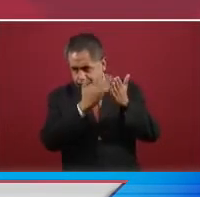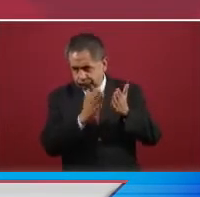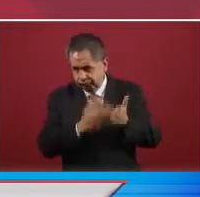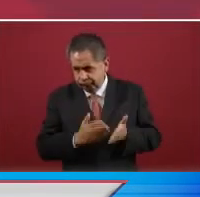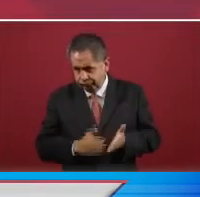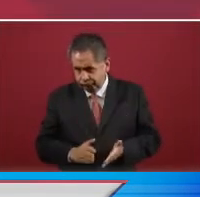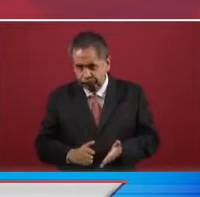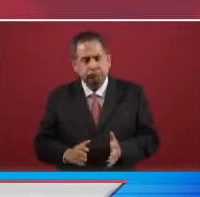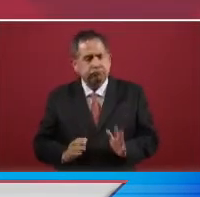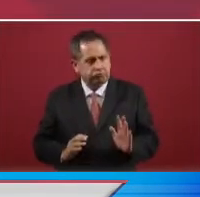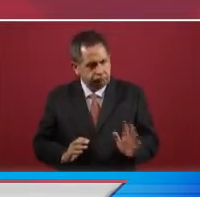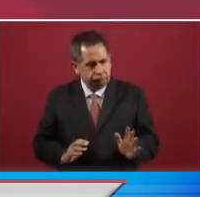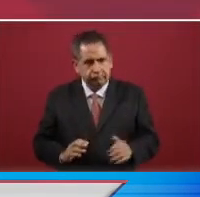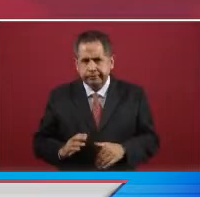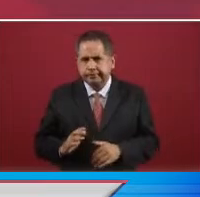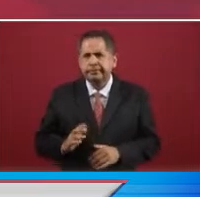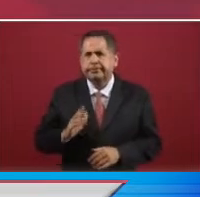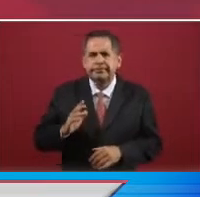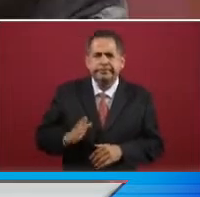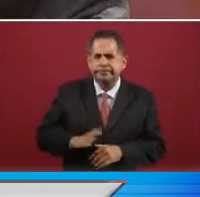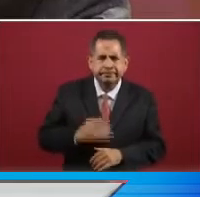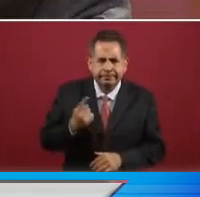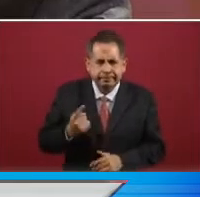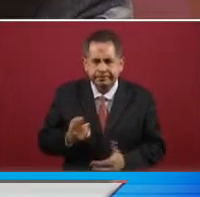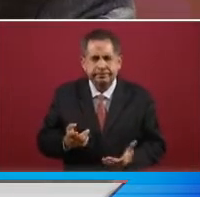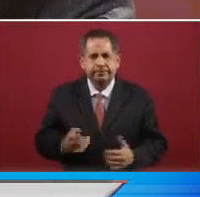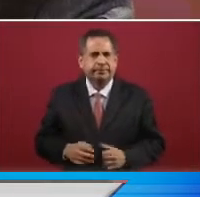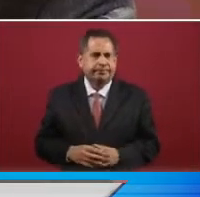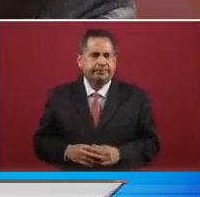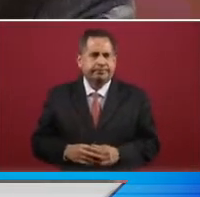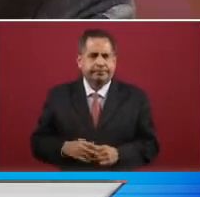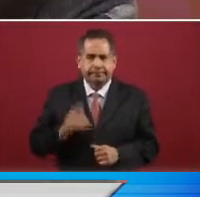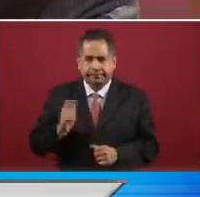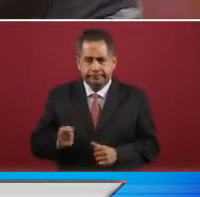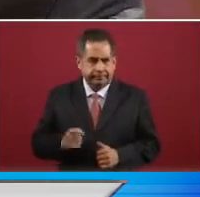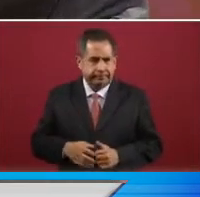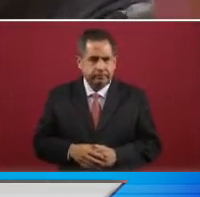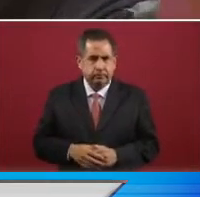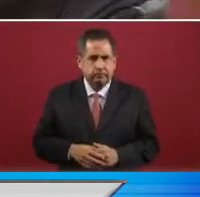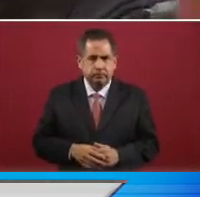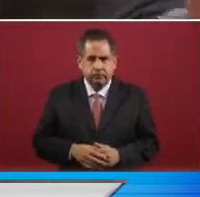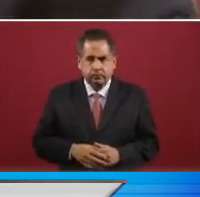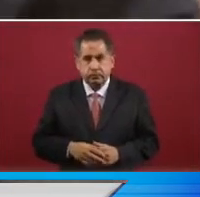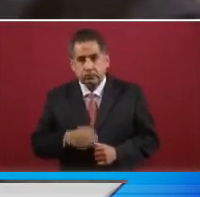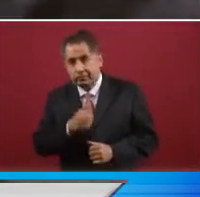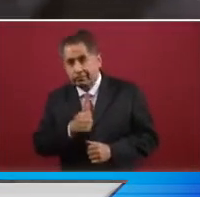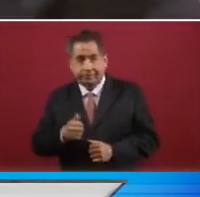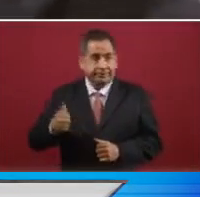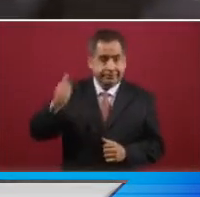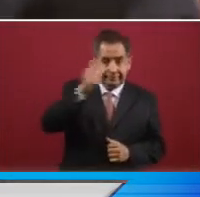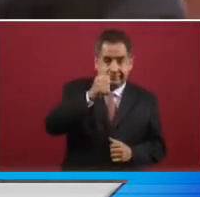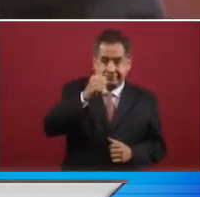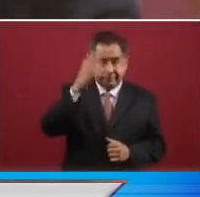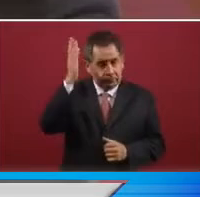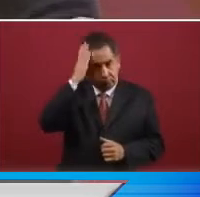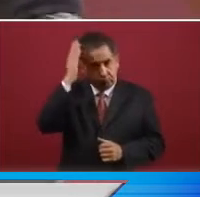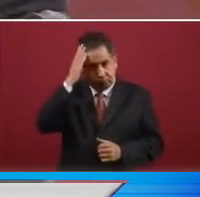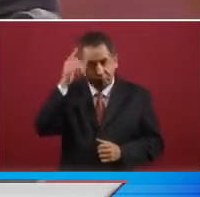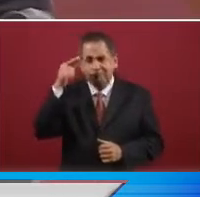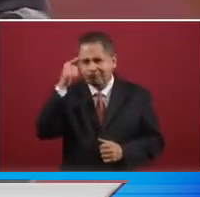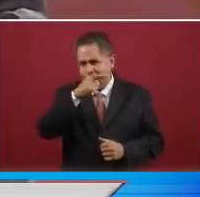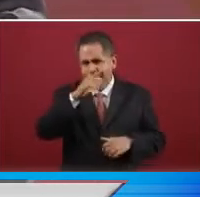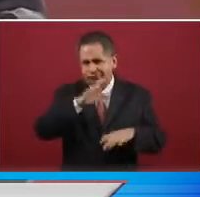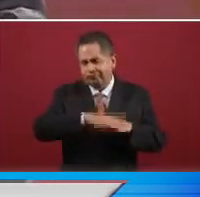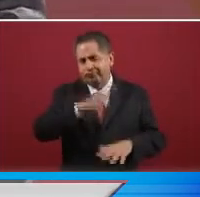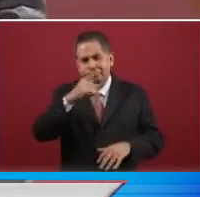de manera periódica para verificar que se estén cumpliendo los reglamentos. Si se actuó correctamente se les dará un certificado por buen comportamiento,